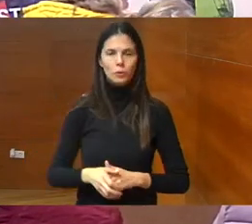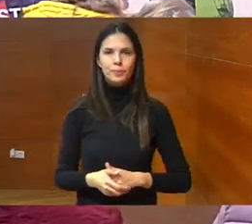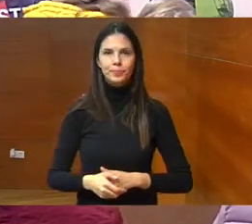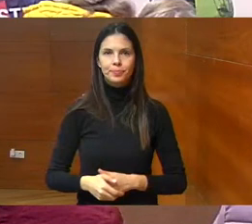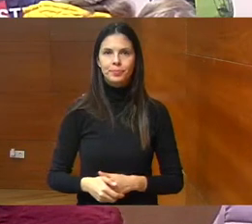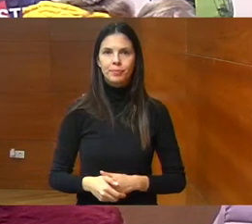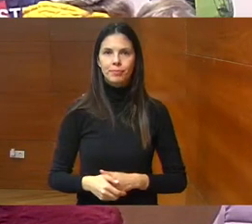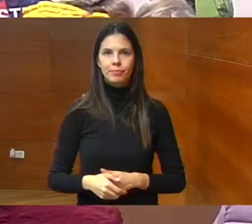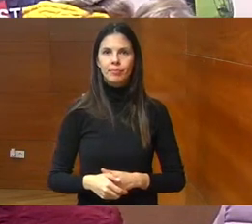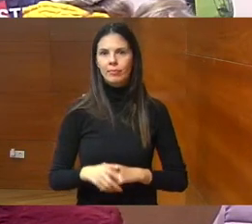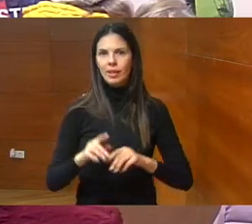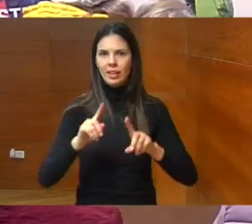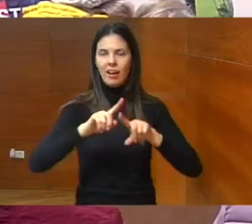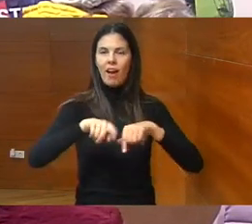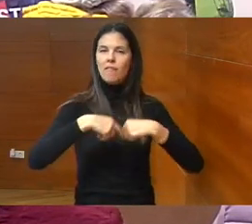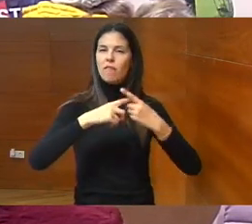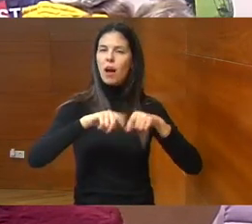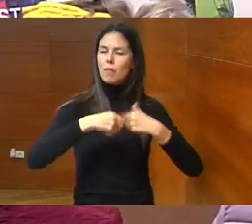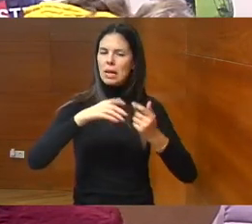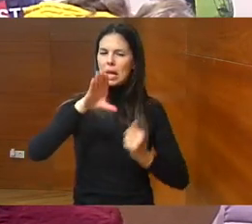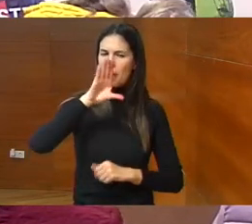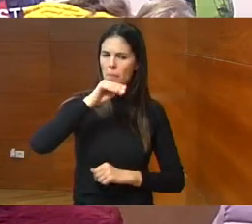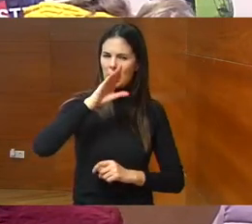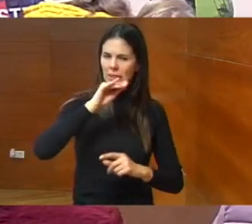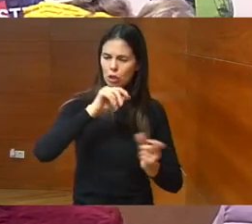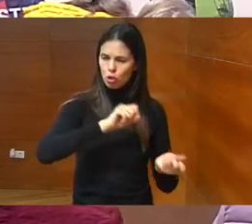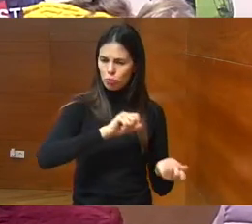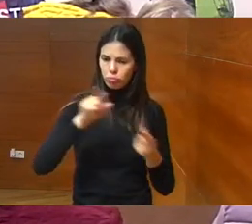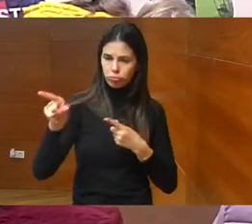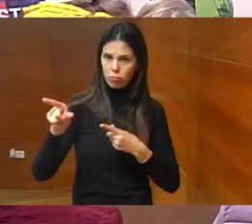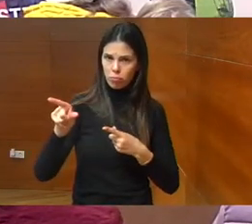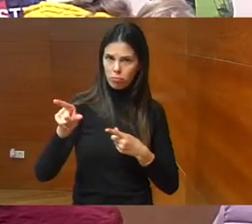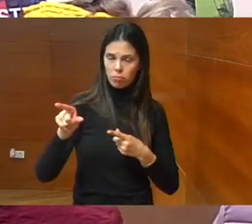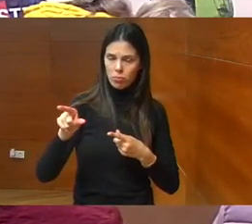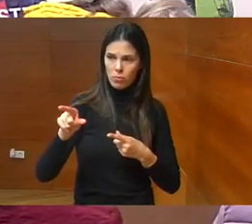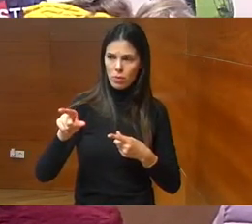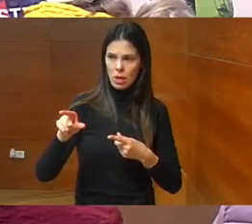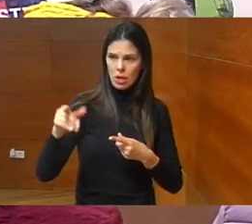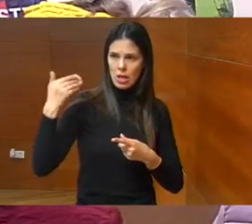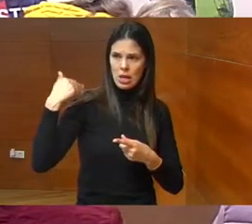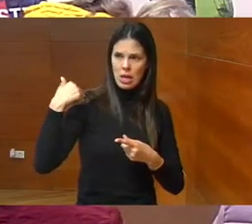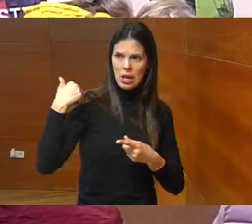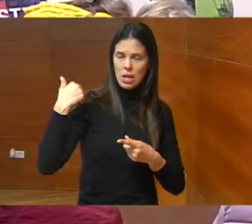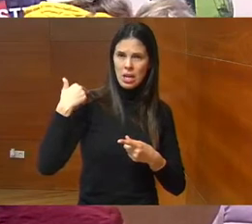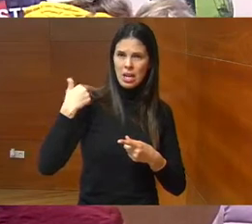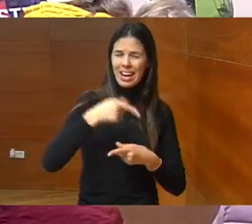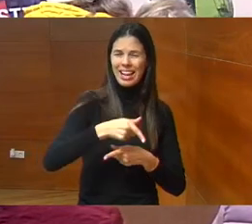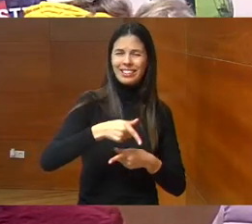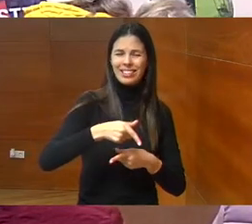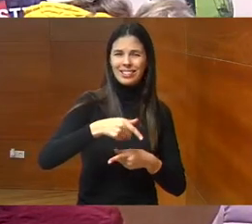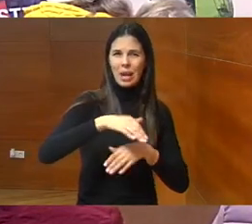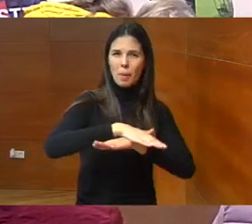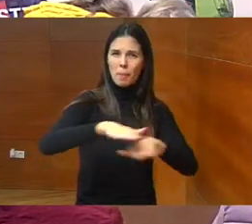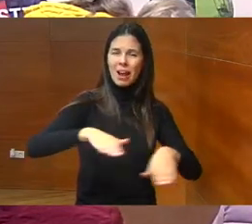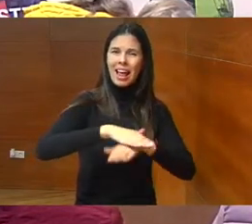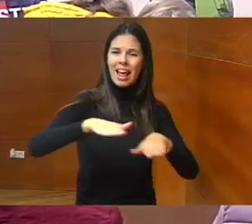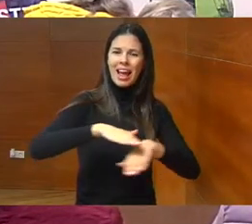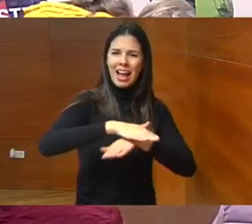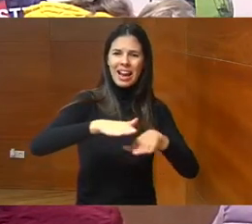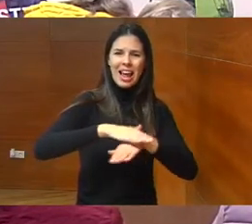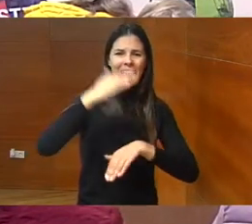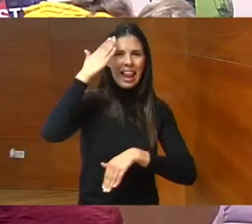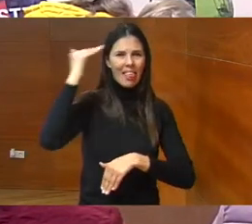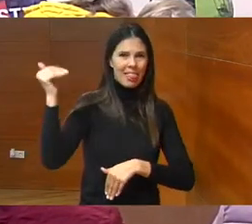a familia Patiño se traslada desde las posesiones que tenían avanzada a pontevedra en